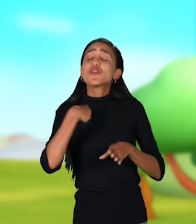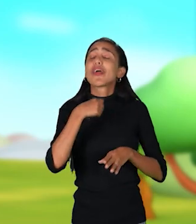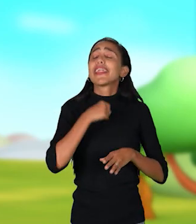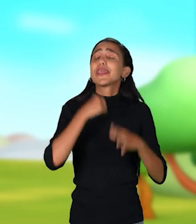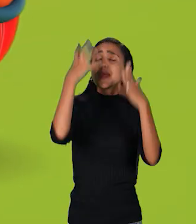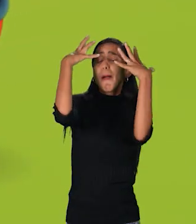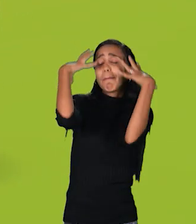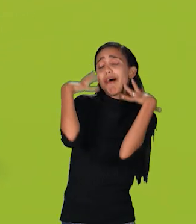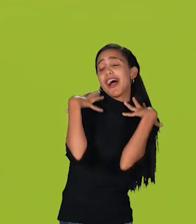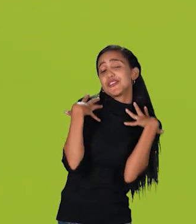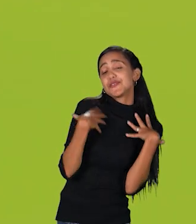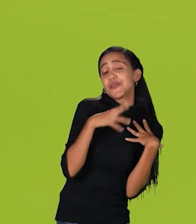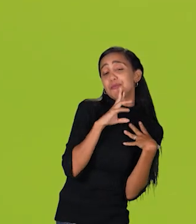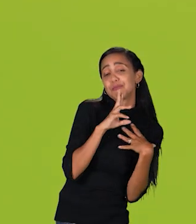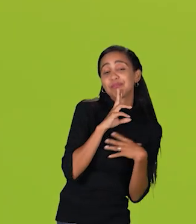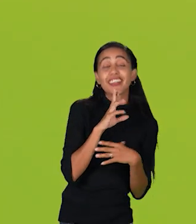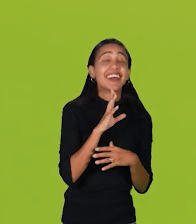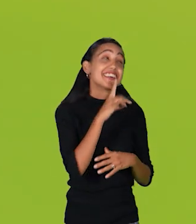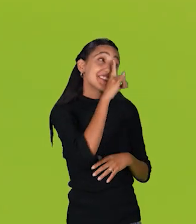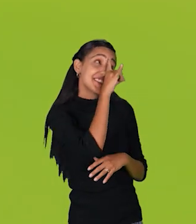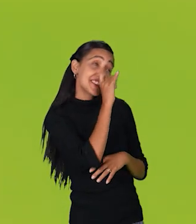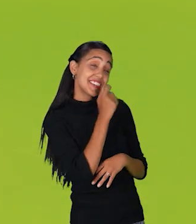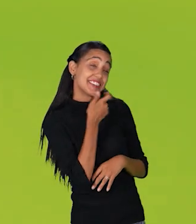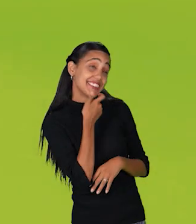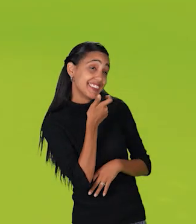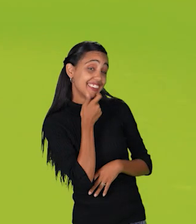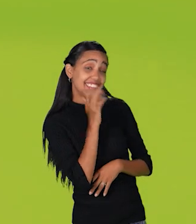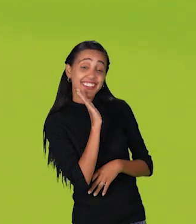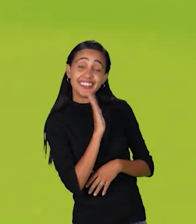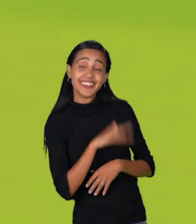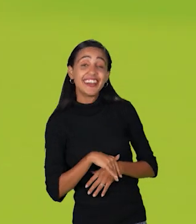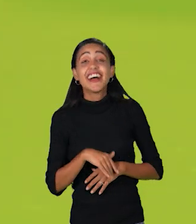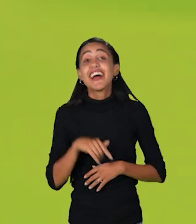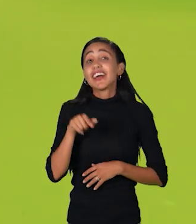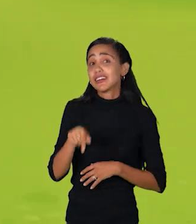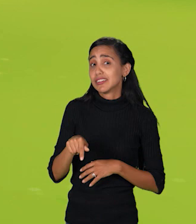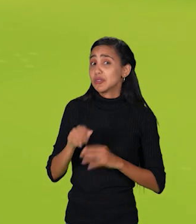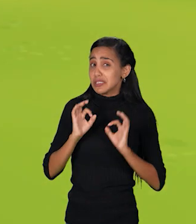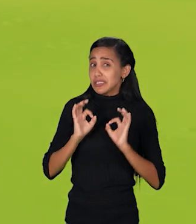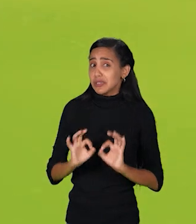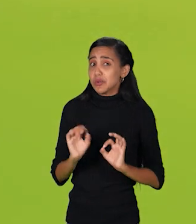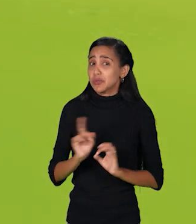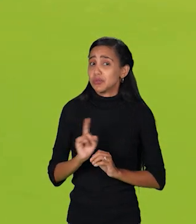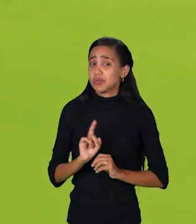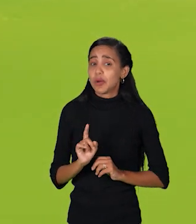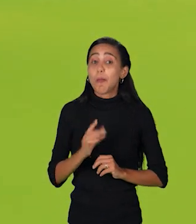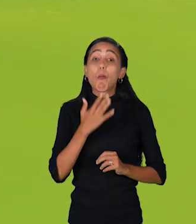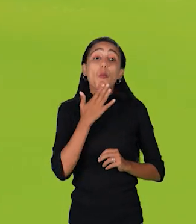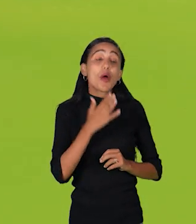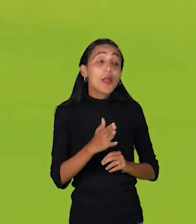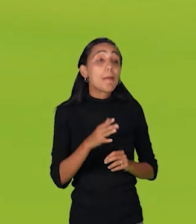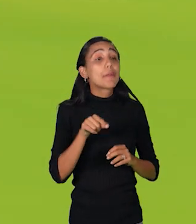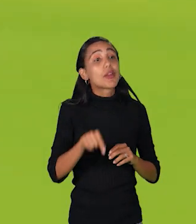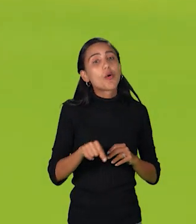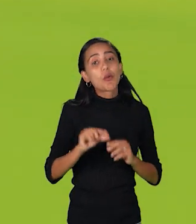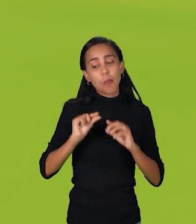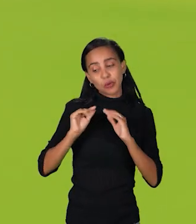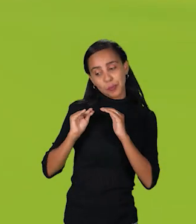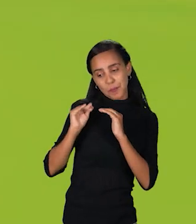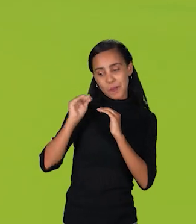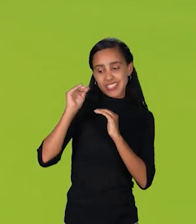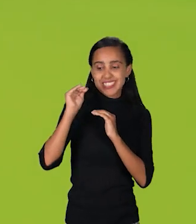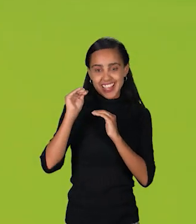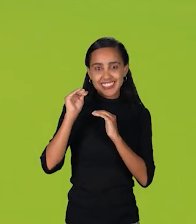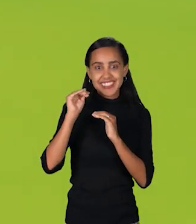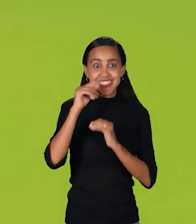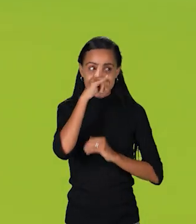baño. ¡Sí, ya! Esto no es muy seguro, chicos. Bueno, pero al menos ahora estás más alta.